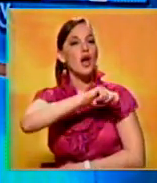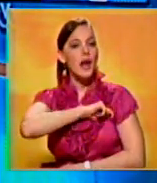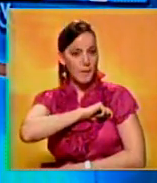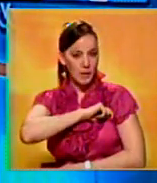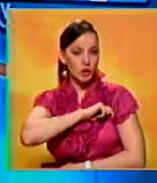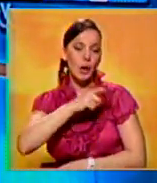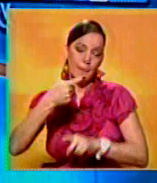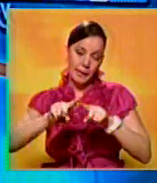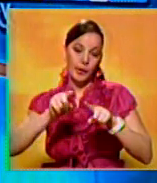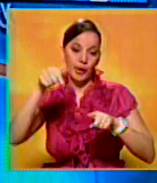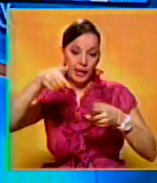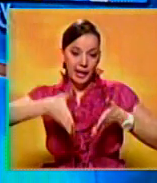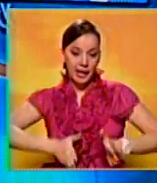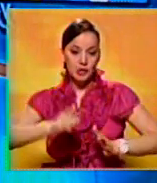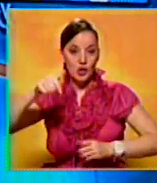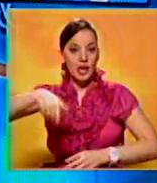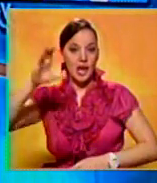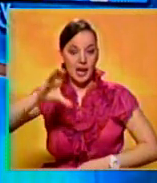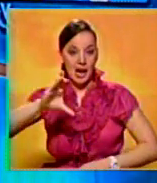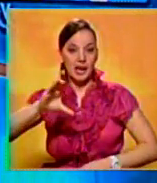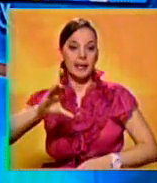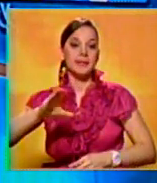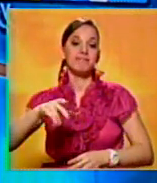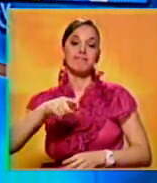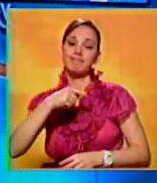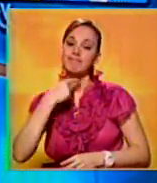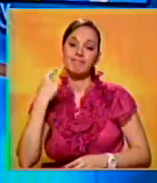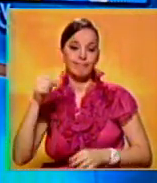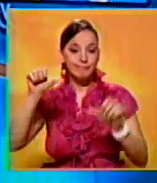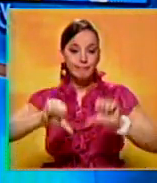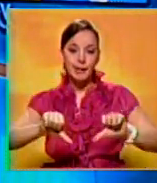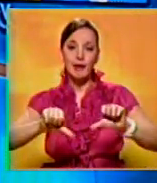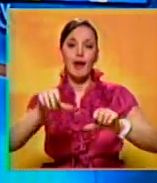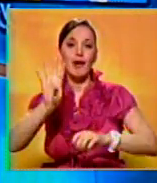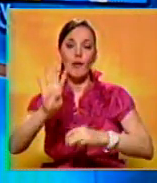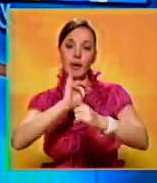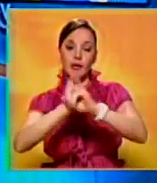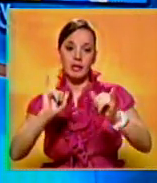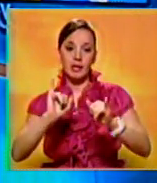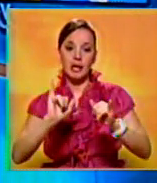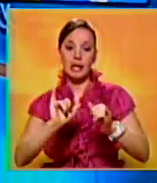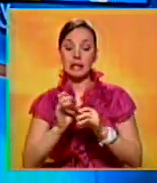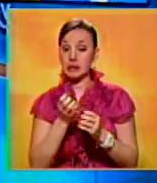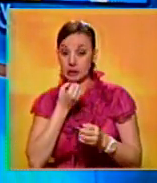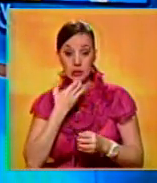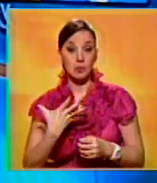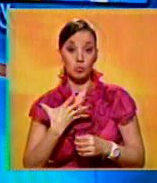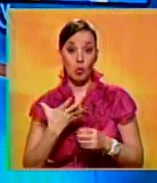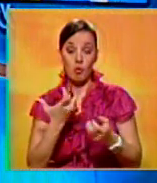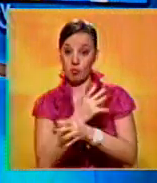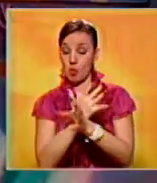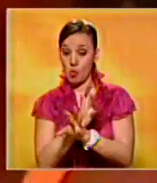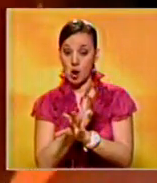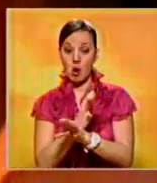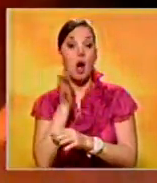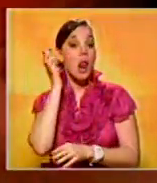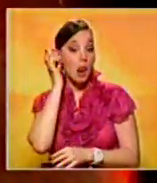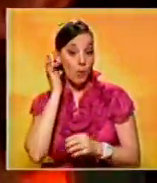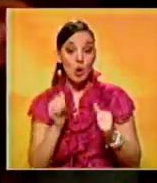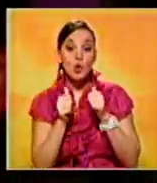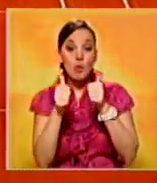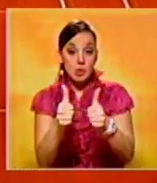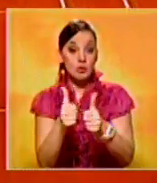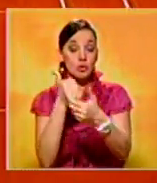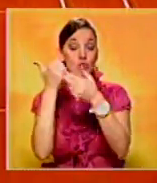ciudad de Caracas, quien cayó en los cuartos de final ante la rusa María Sharapova, lo que fue un dramático juego. Muguruza arrancó ganando el primer